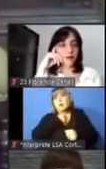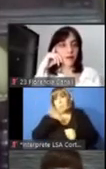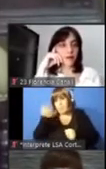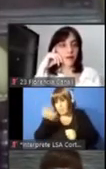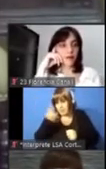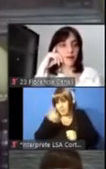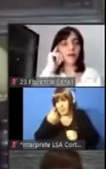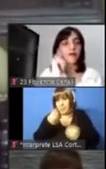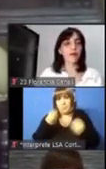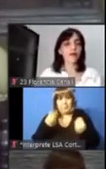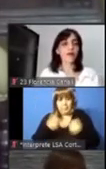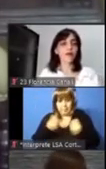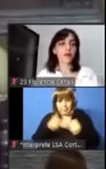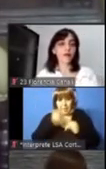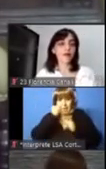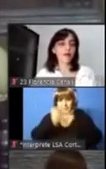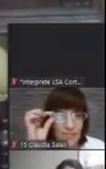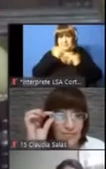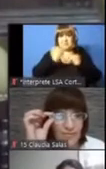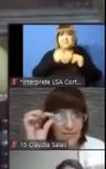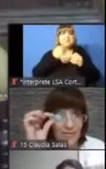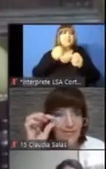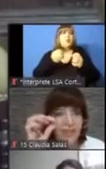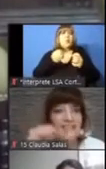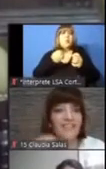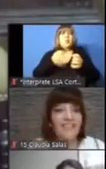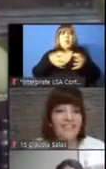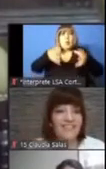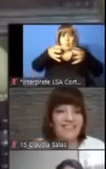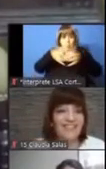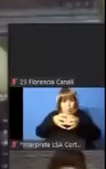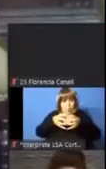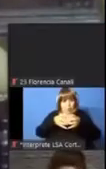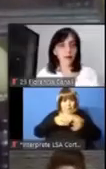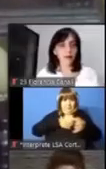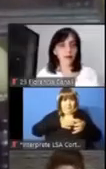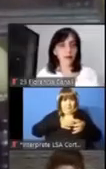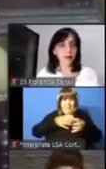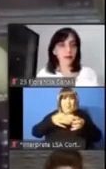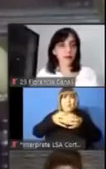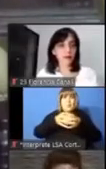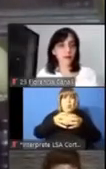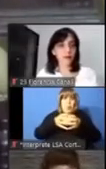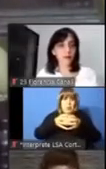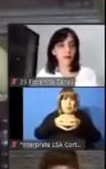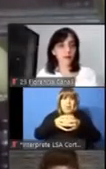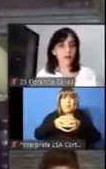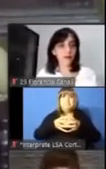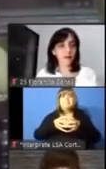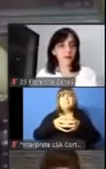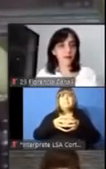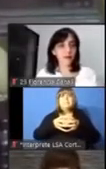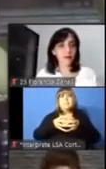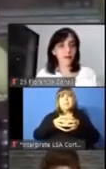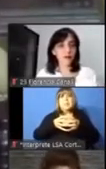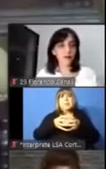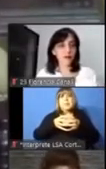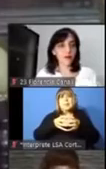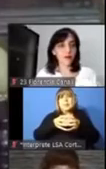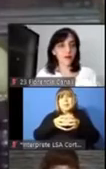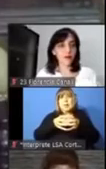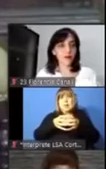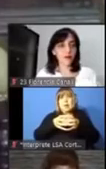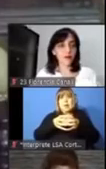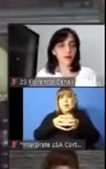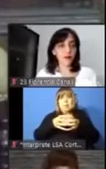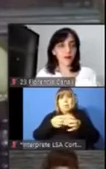es la actitud de nuestro bloque, que en ningún momento ha sido la de